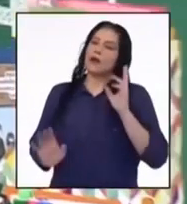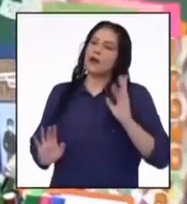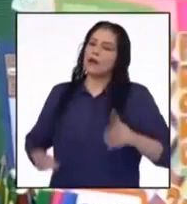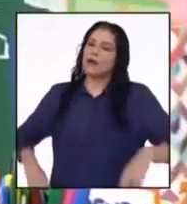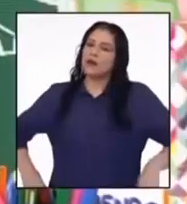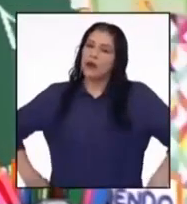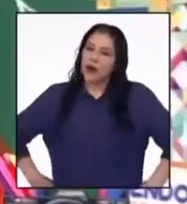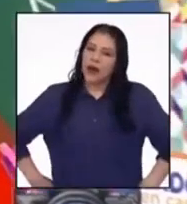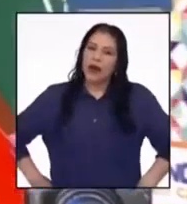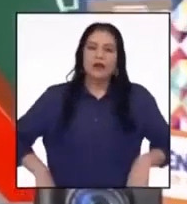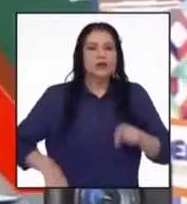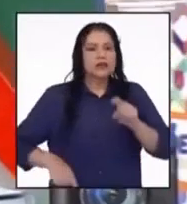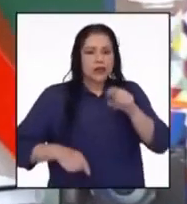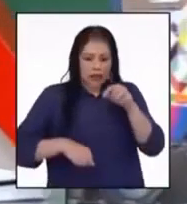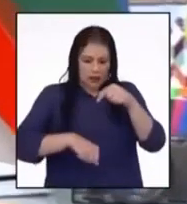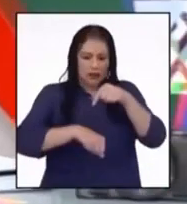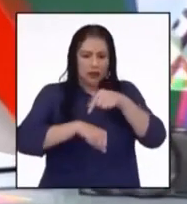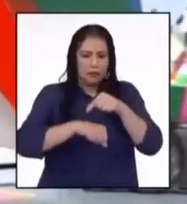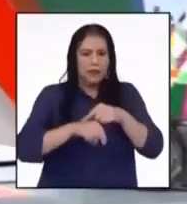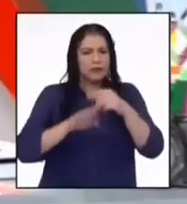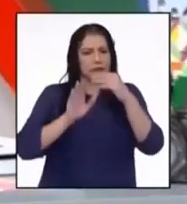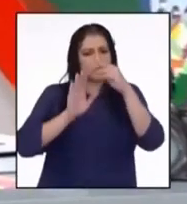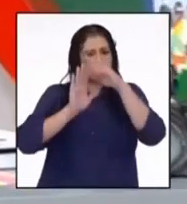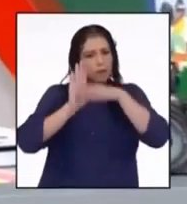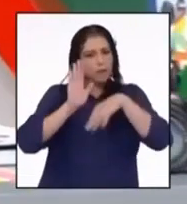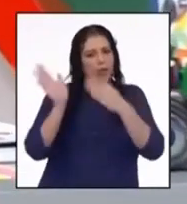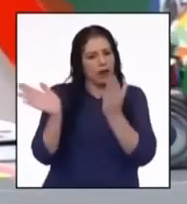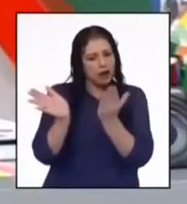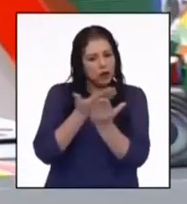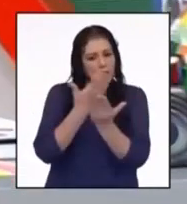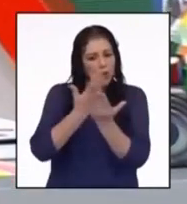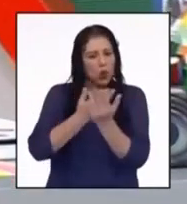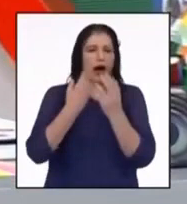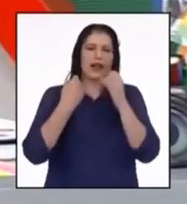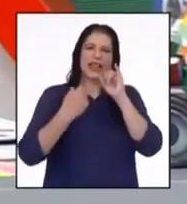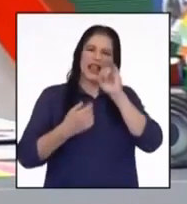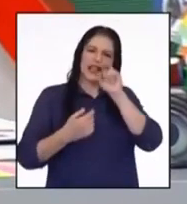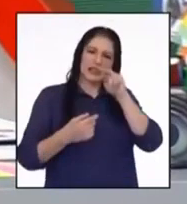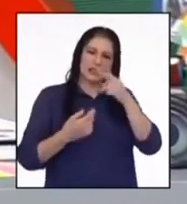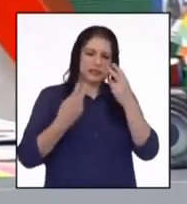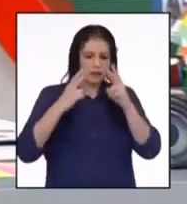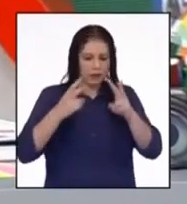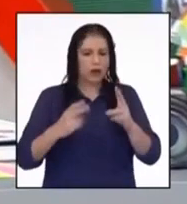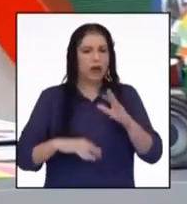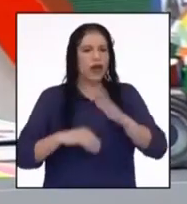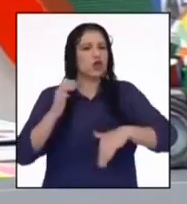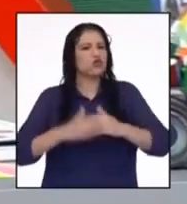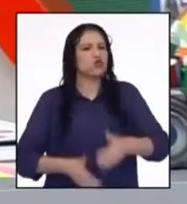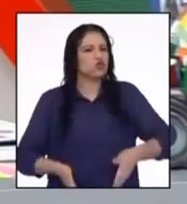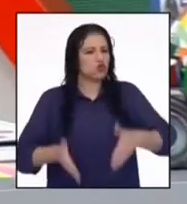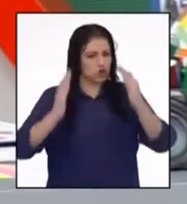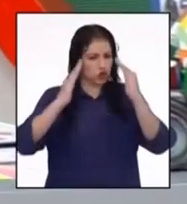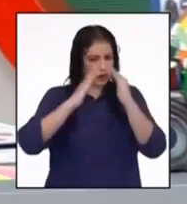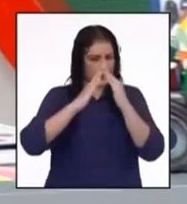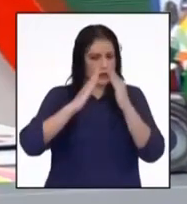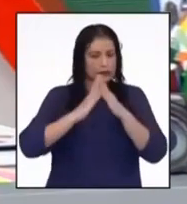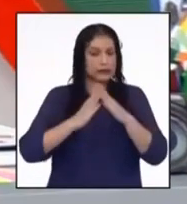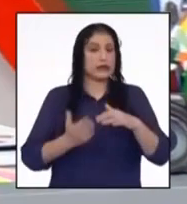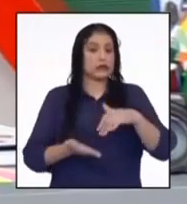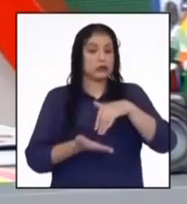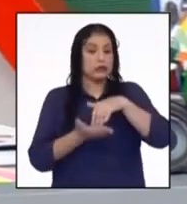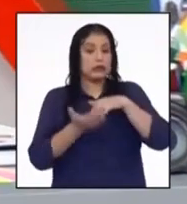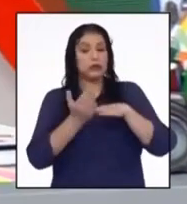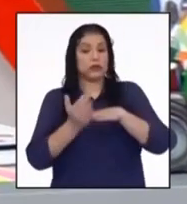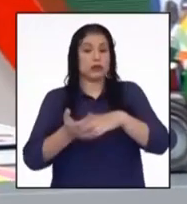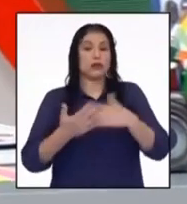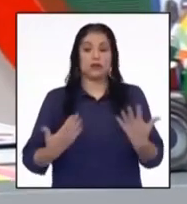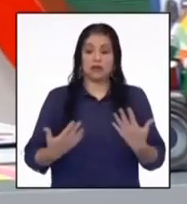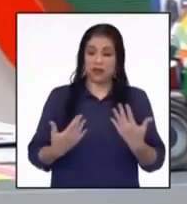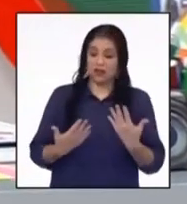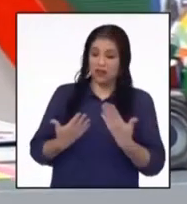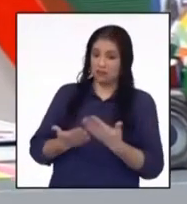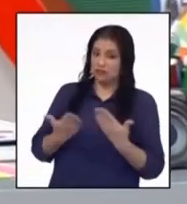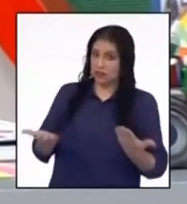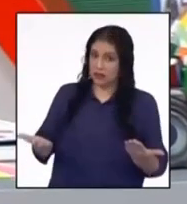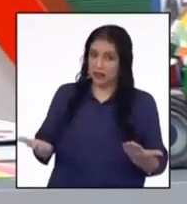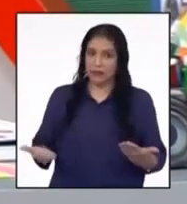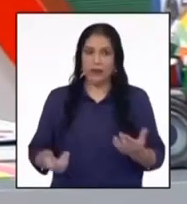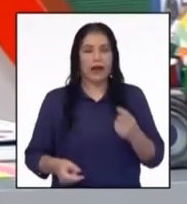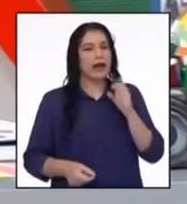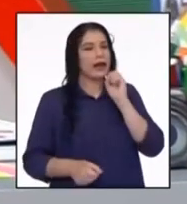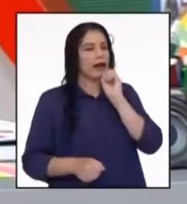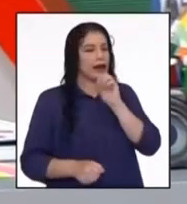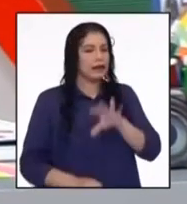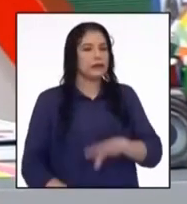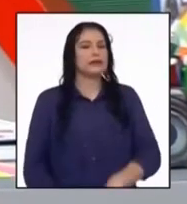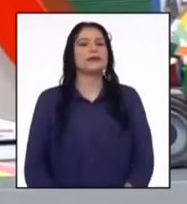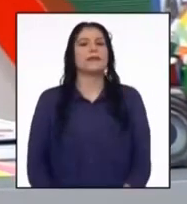Profesora, en ese mismo manual de INDECI veo la variable construcción de viviendas, que es una vulnerabilidad física. Aquí